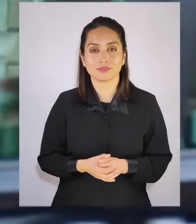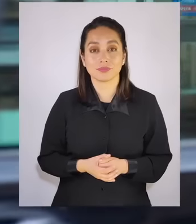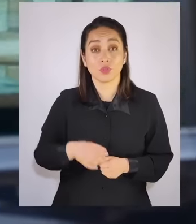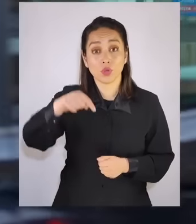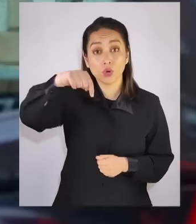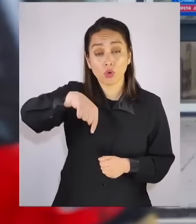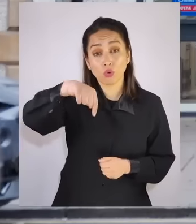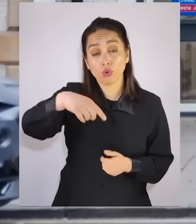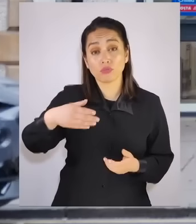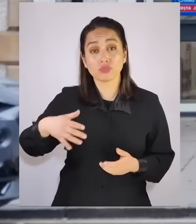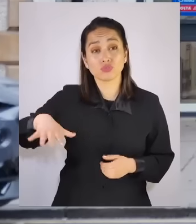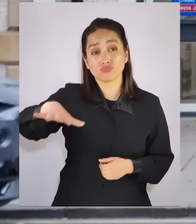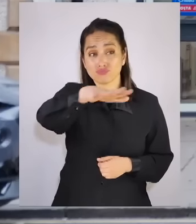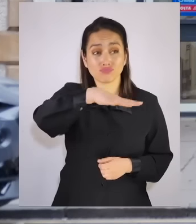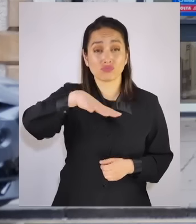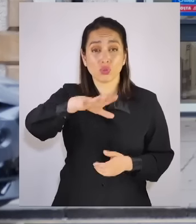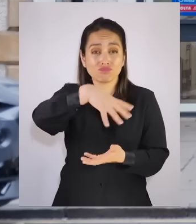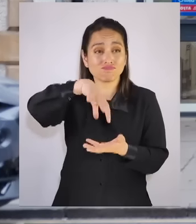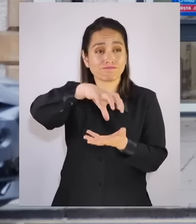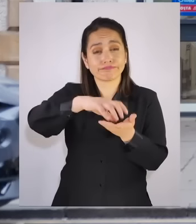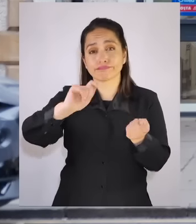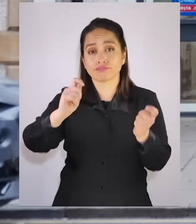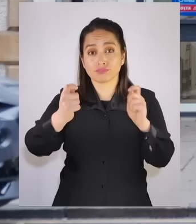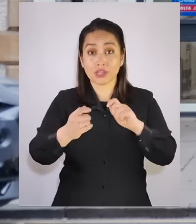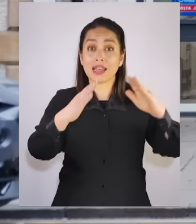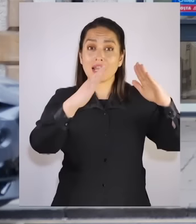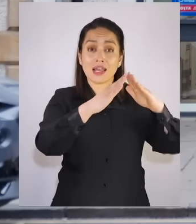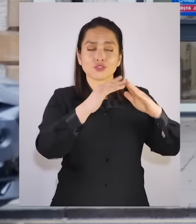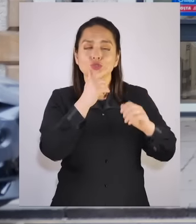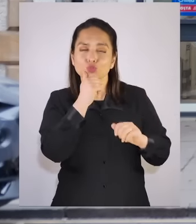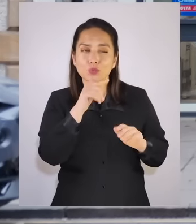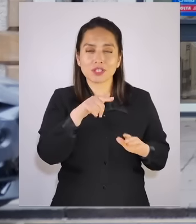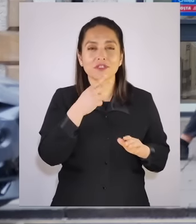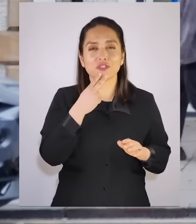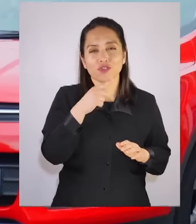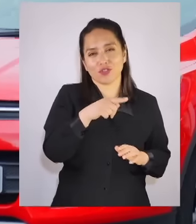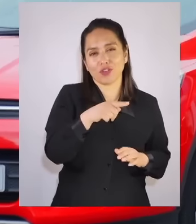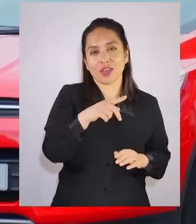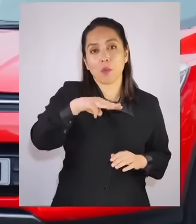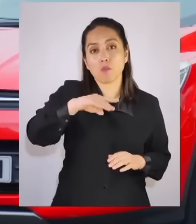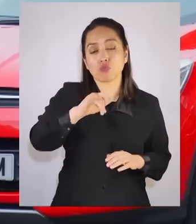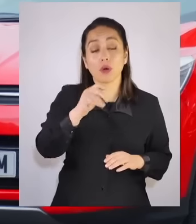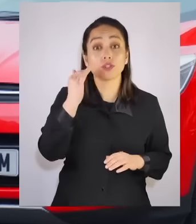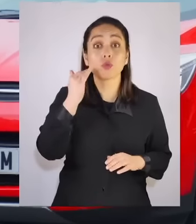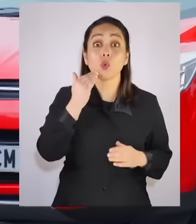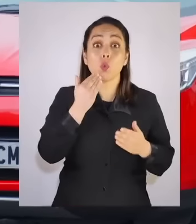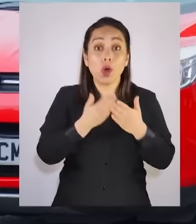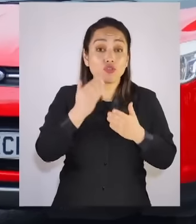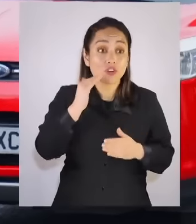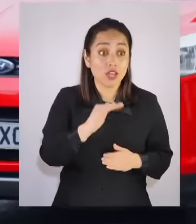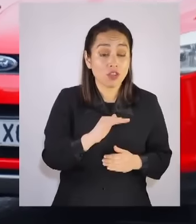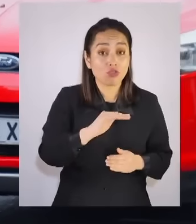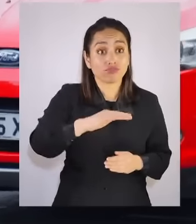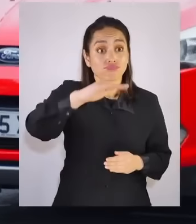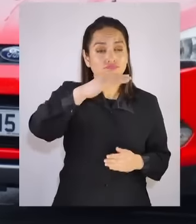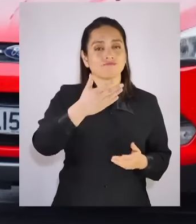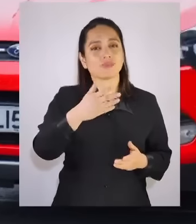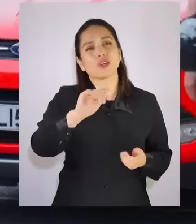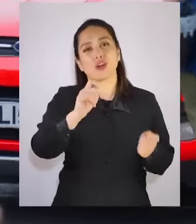Hoy en día la ciudad ha cambiado. En la casa donde sospechamos que vivió Juan Moat en su infancia está transformada en un